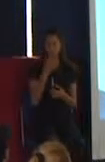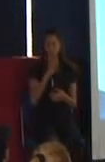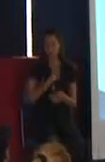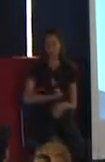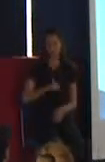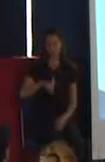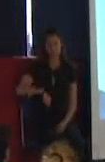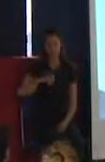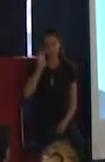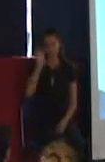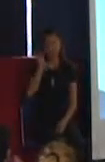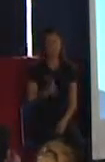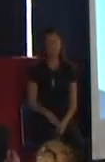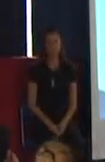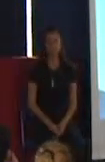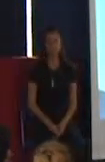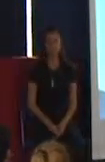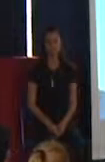en nuestro país